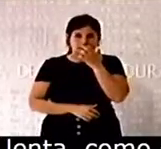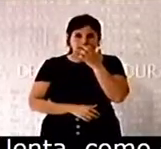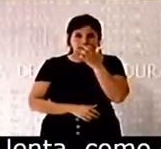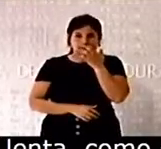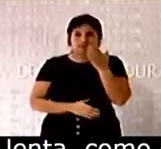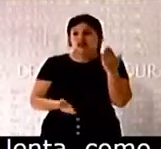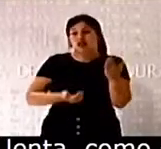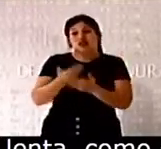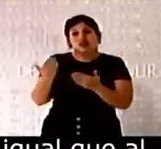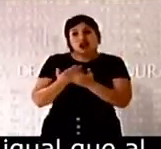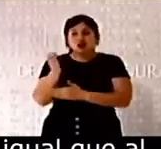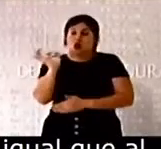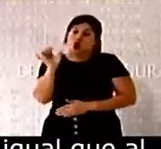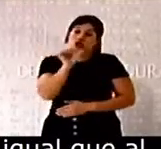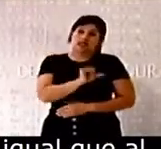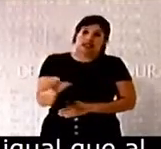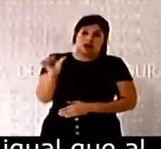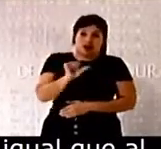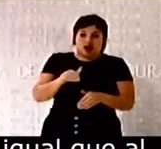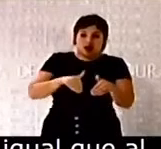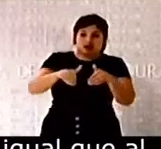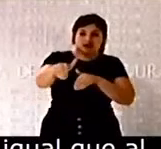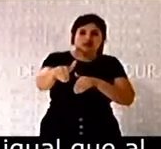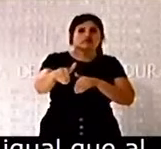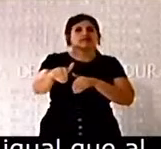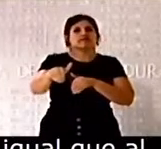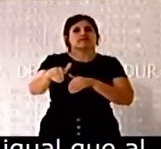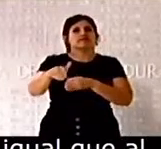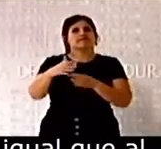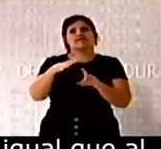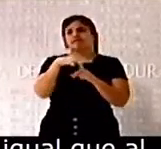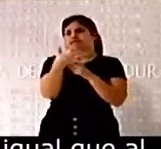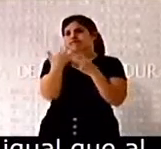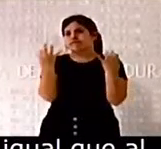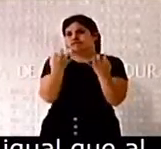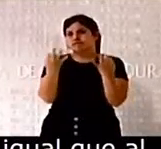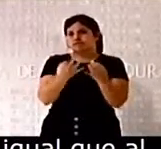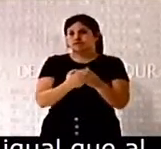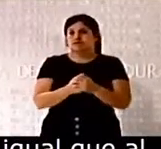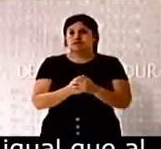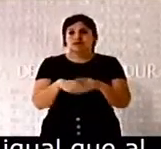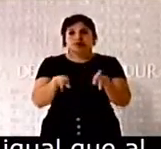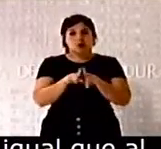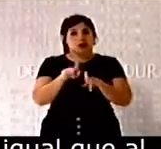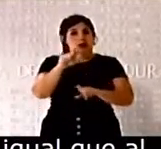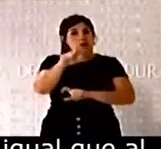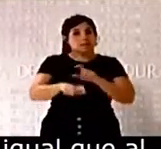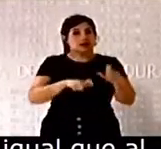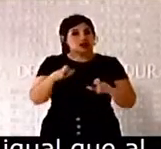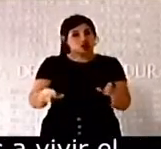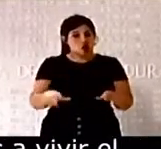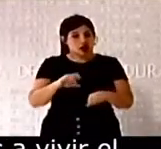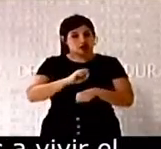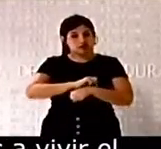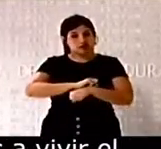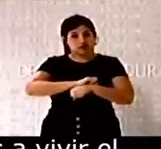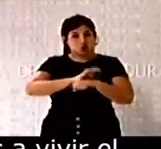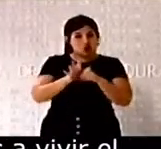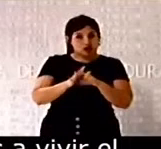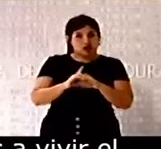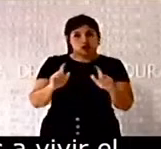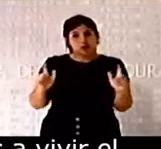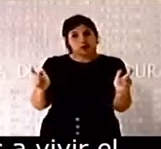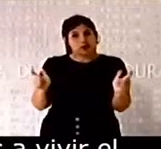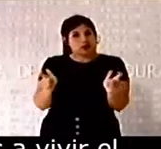o las próximas semanas lo que vamos a vivir es ese descenso lento de la incidencia, por lo que nos dicen los indicadores.